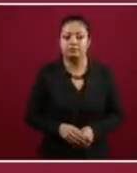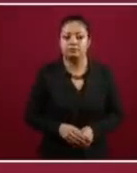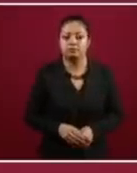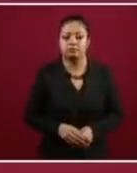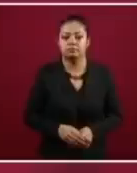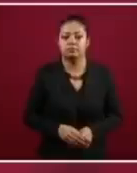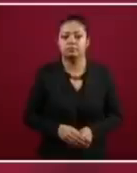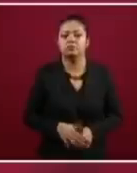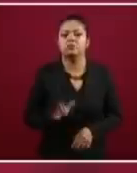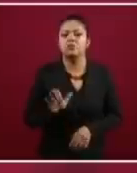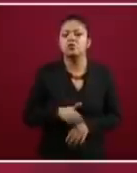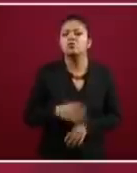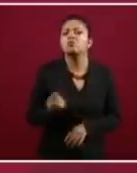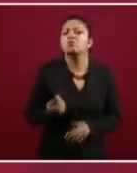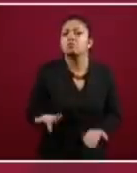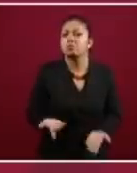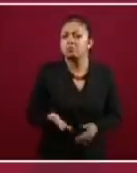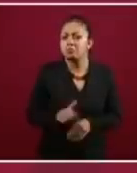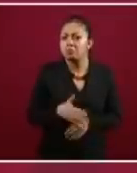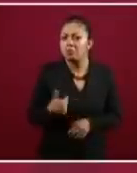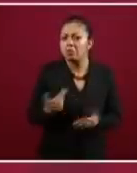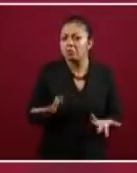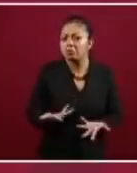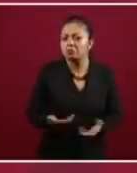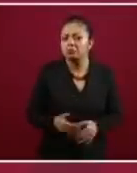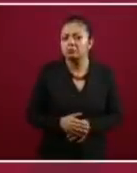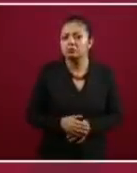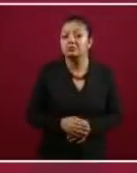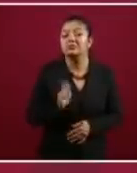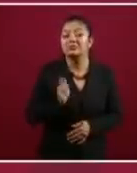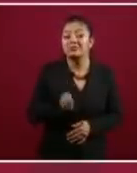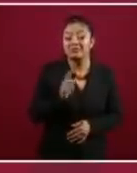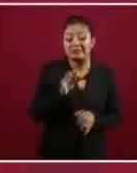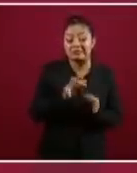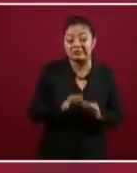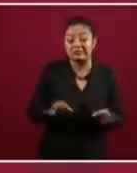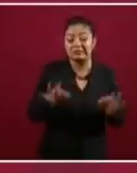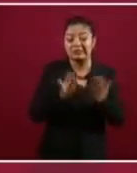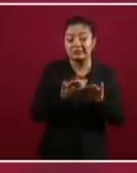¿Por qué lo hacemos así? Por la democracia, pero además